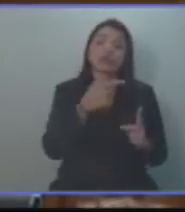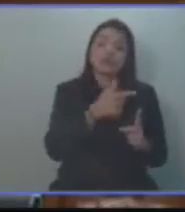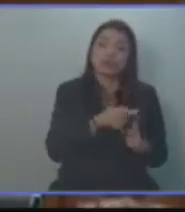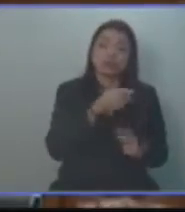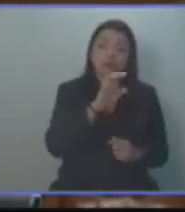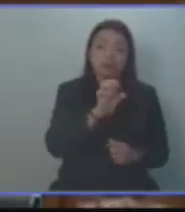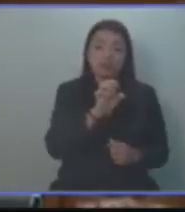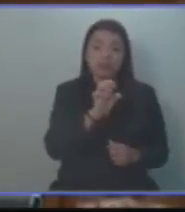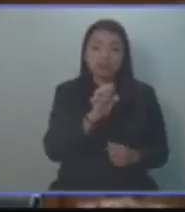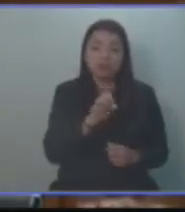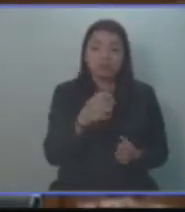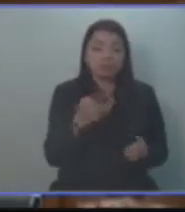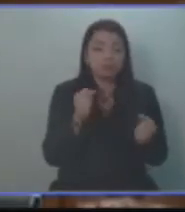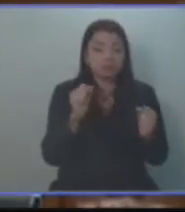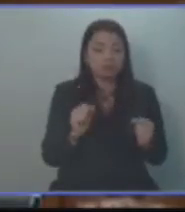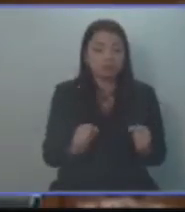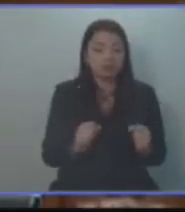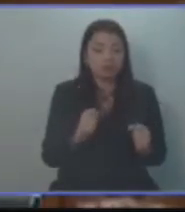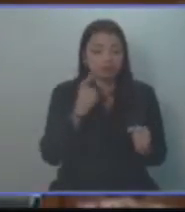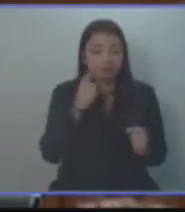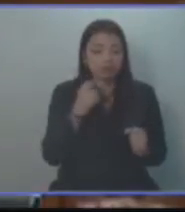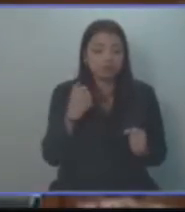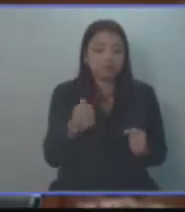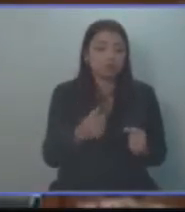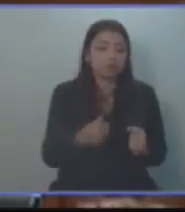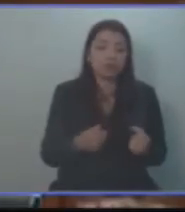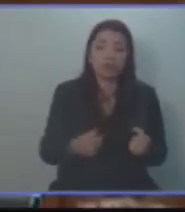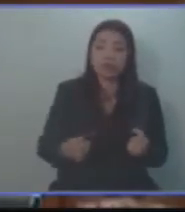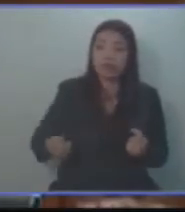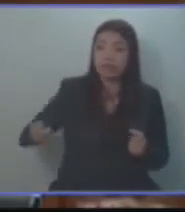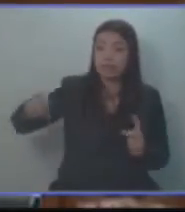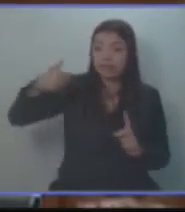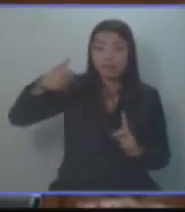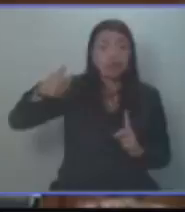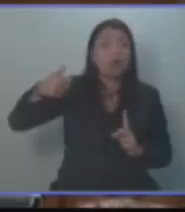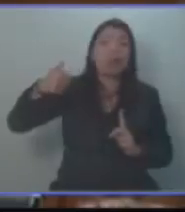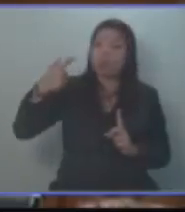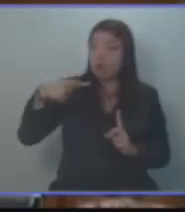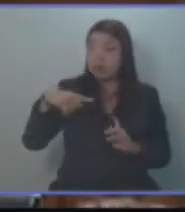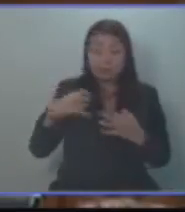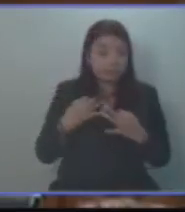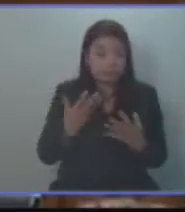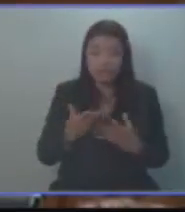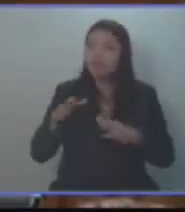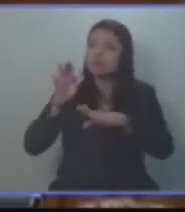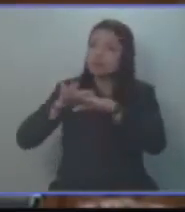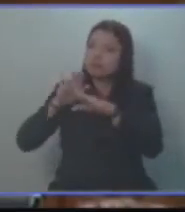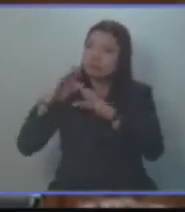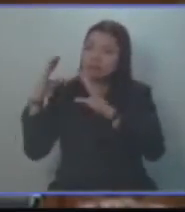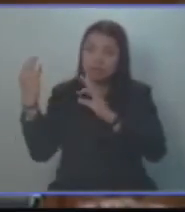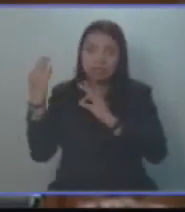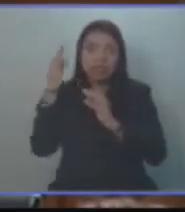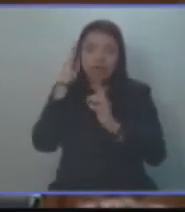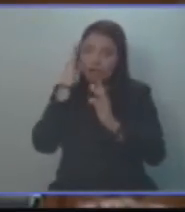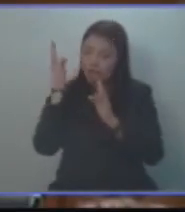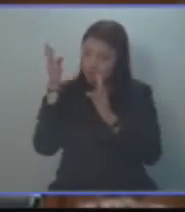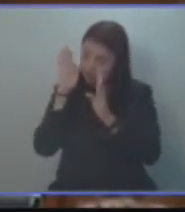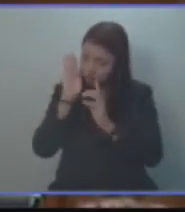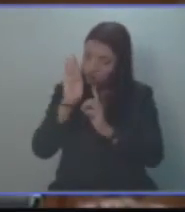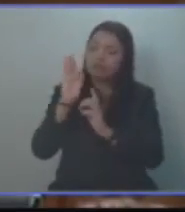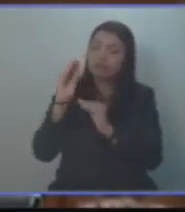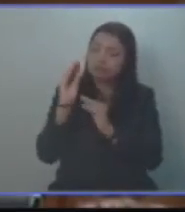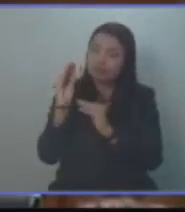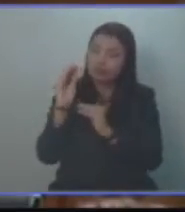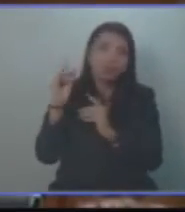Literal E, ser escuchado por sus superiores inmediatos cuando así lo solicite. Literal F, no